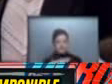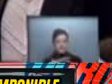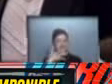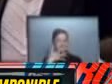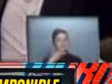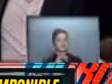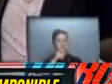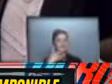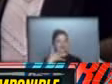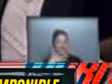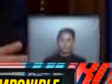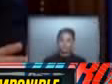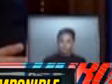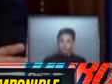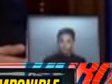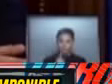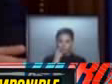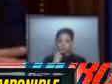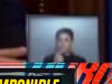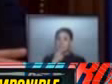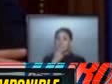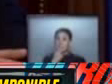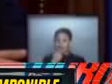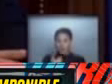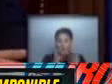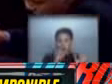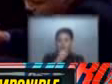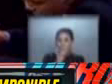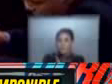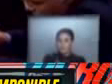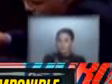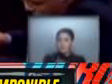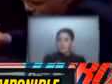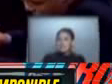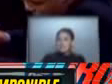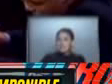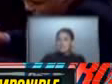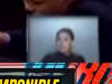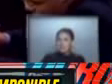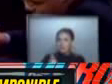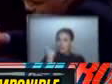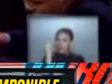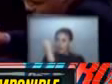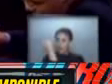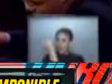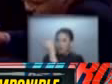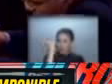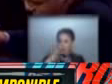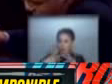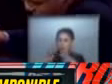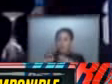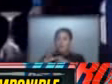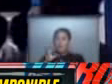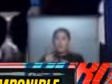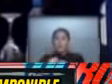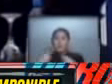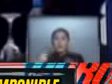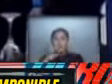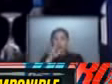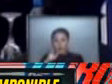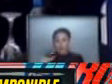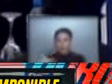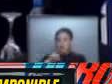está cocinado. Si la libertad de expresión requiere un volumen económico como el del grupo Clarín, ¿qué ocurre